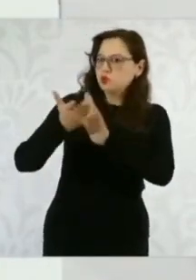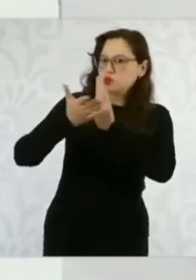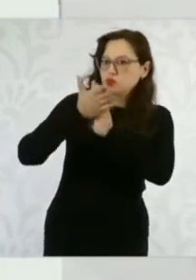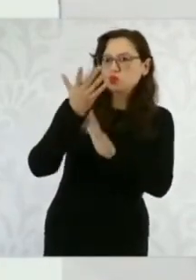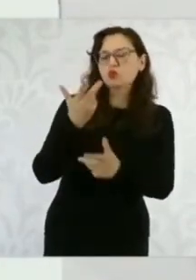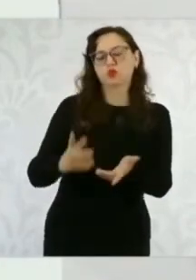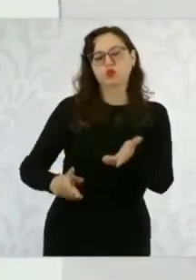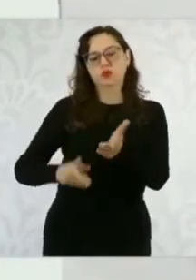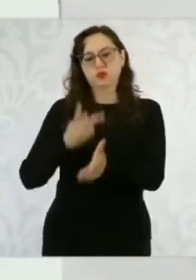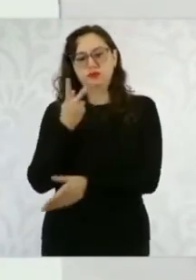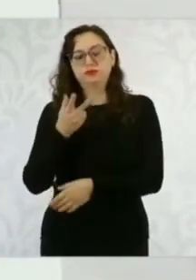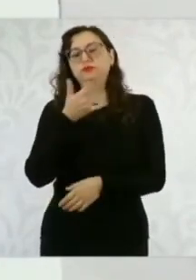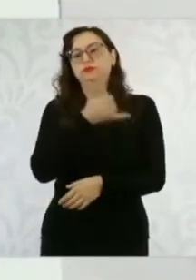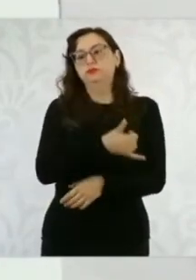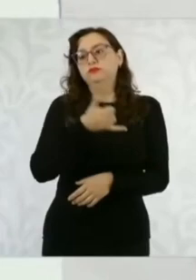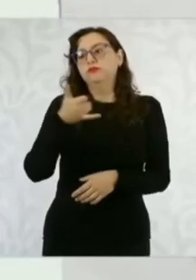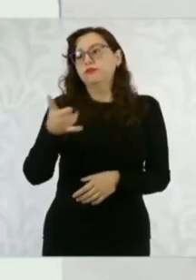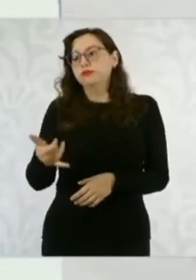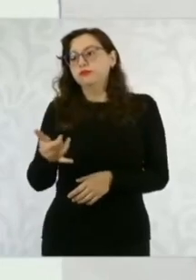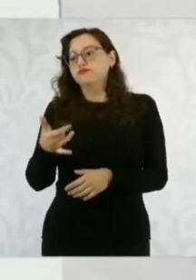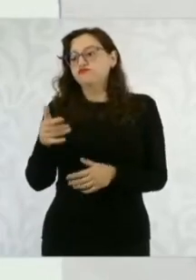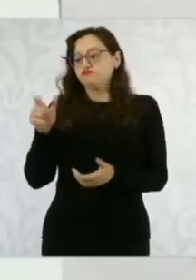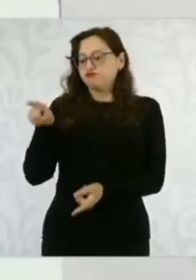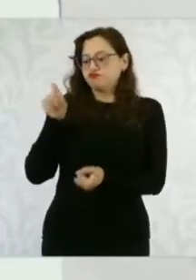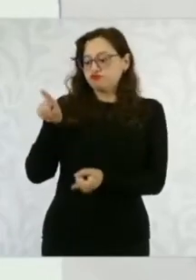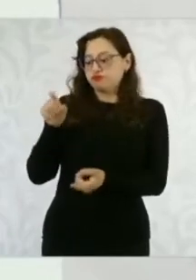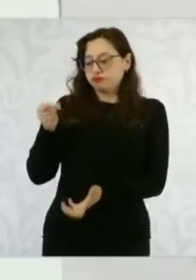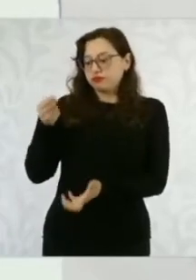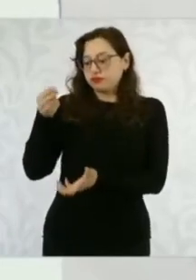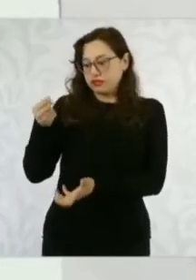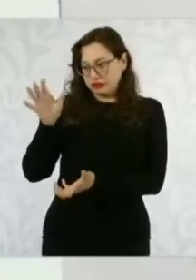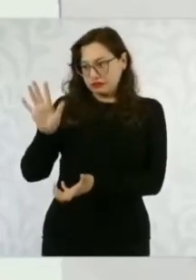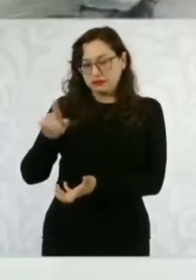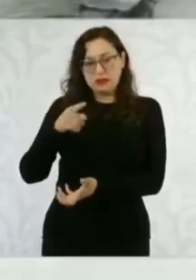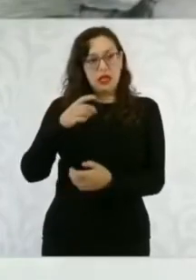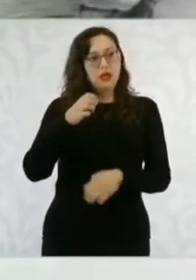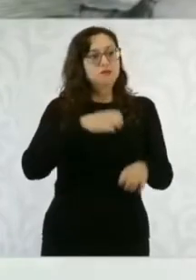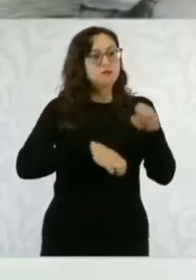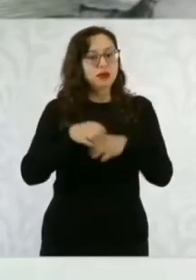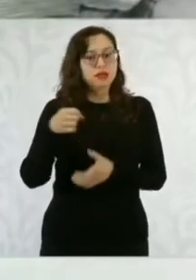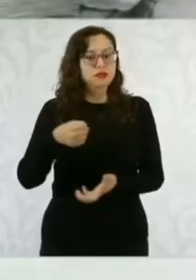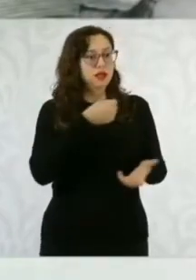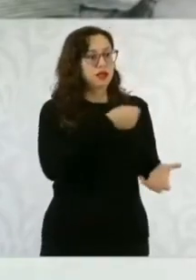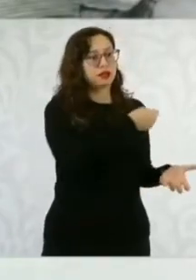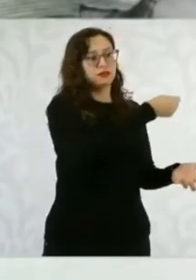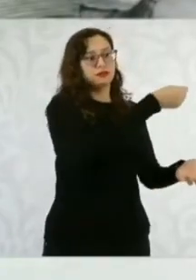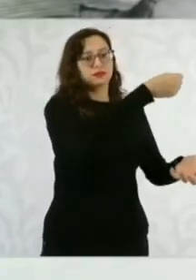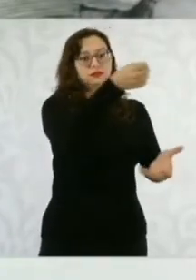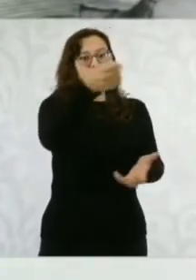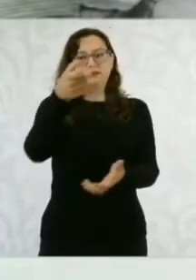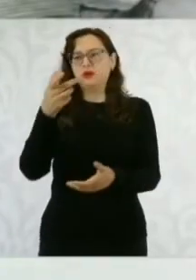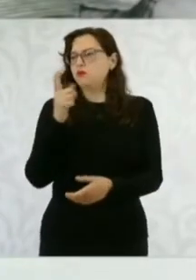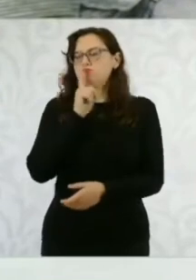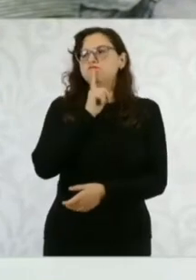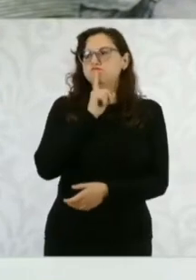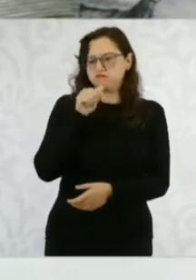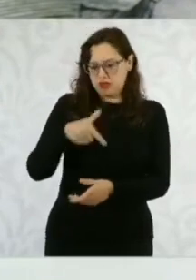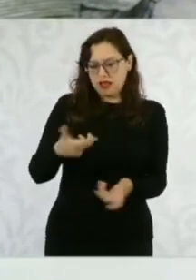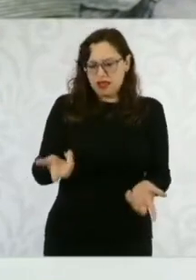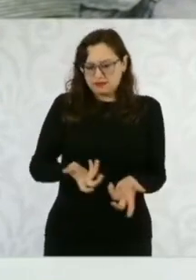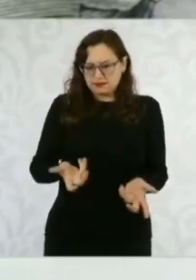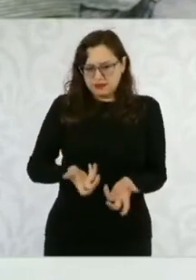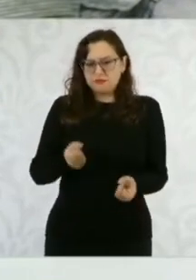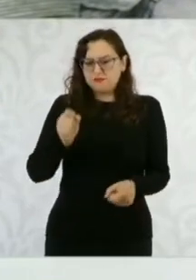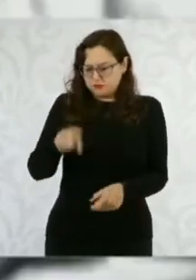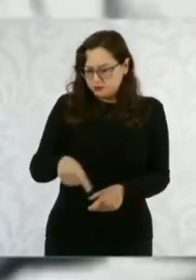no solamente el Infonavit sea un fondo de ahorro que distribuye recursos a desarrolladores inmobiliarios, sino que